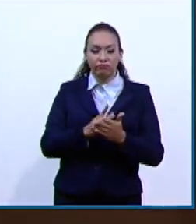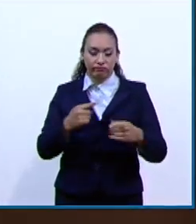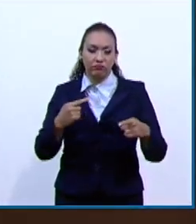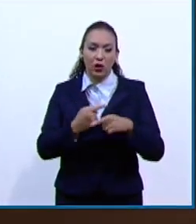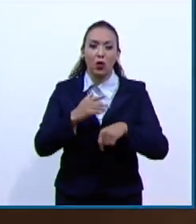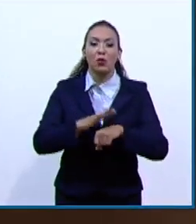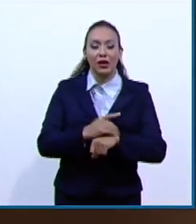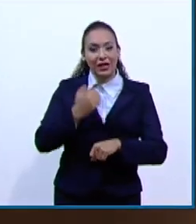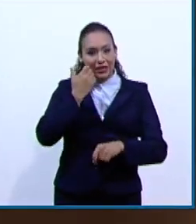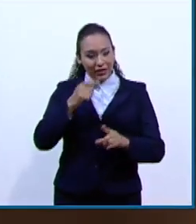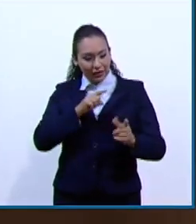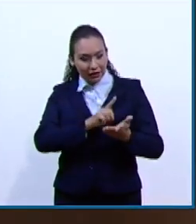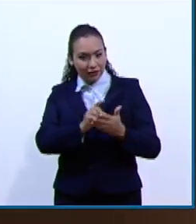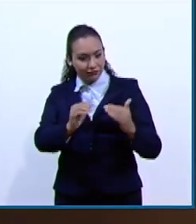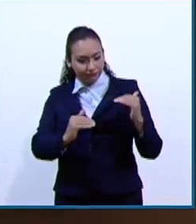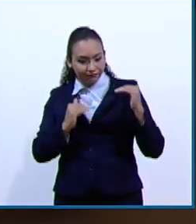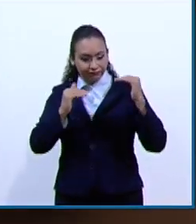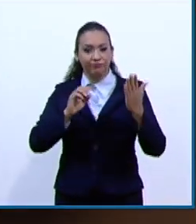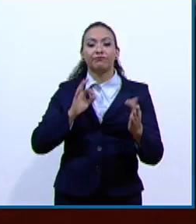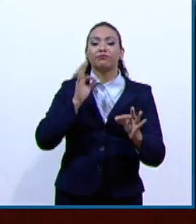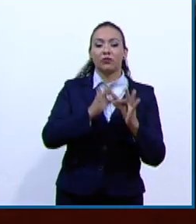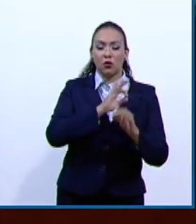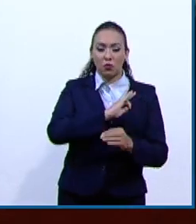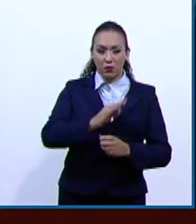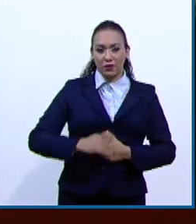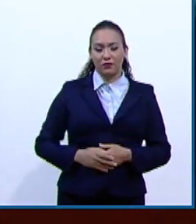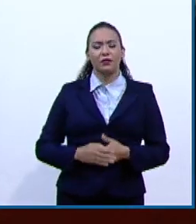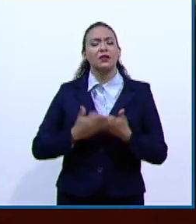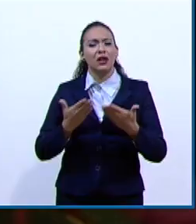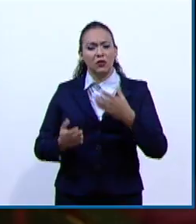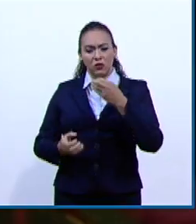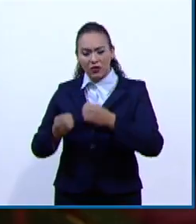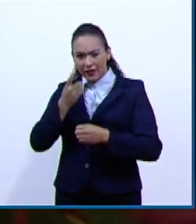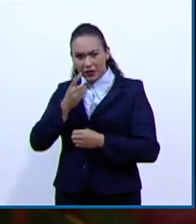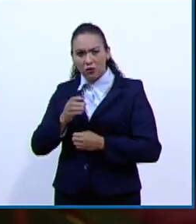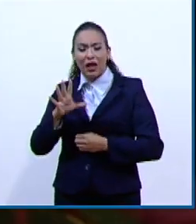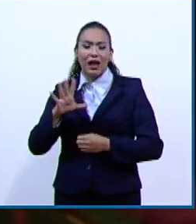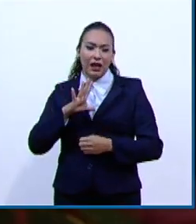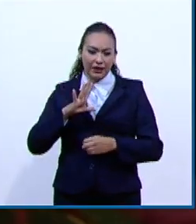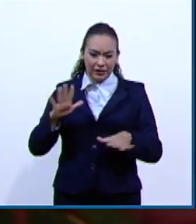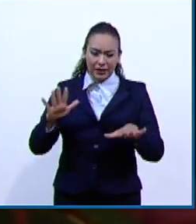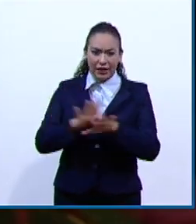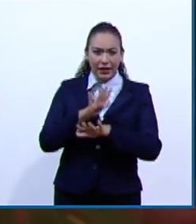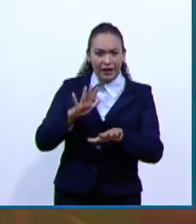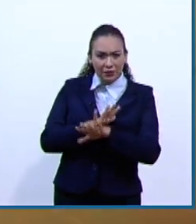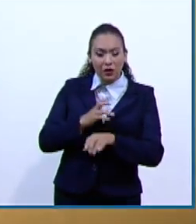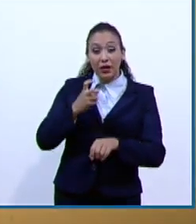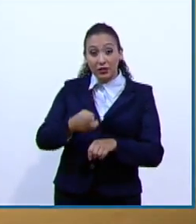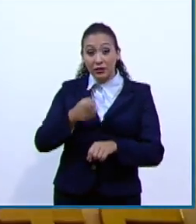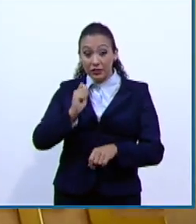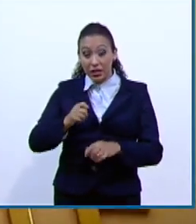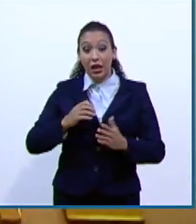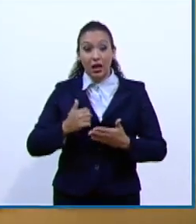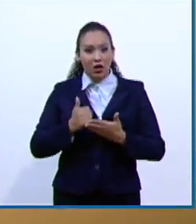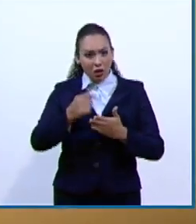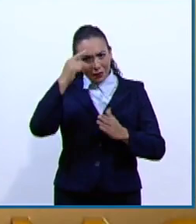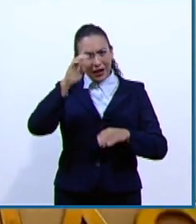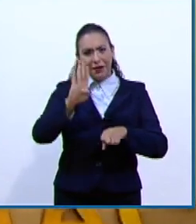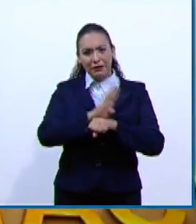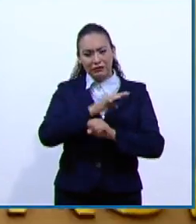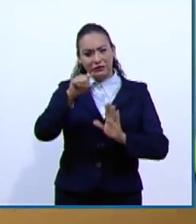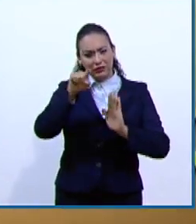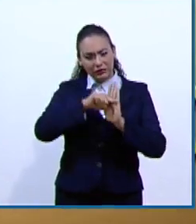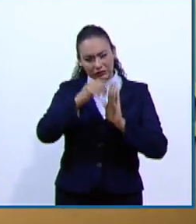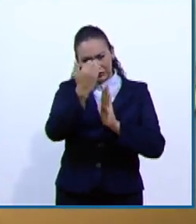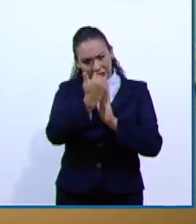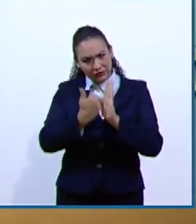piso mínimo alcanzado. La sala precisó que no todo cambio implica una violación al principio de progresividad, pues no todo ajuste implica